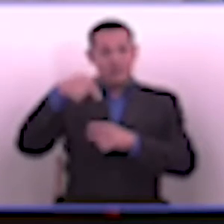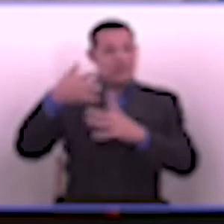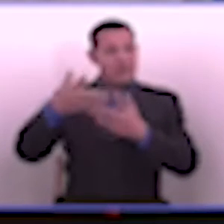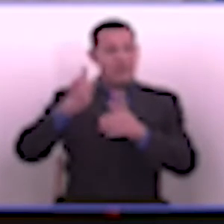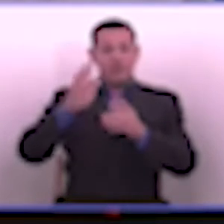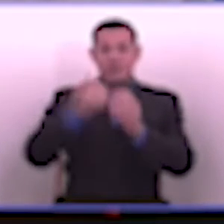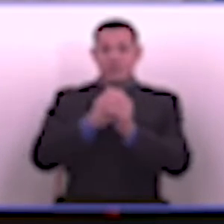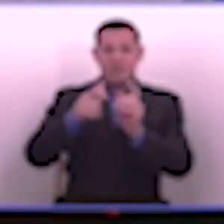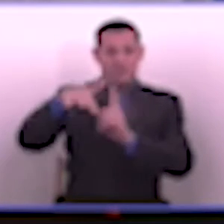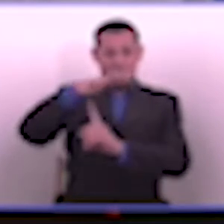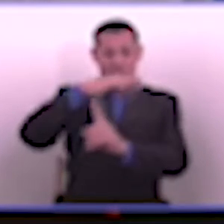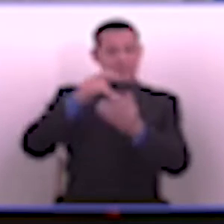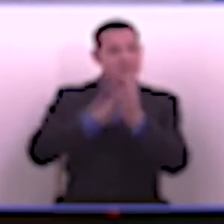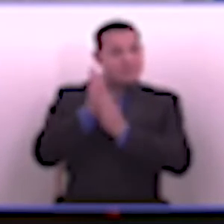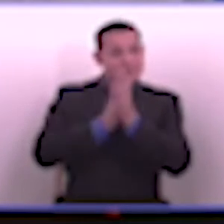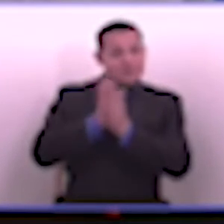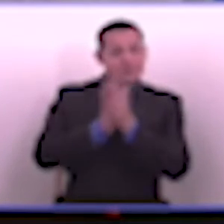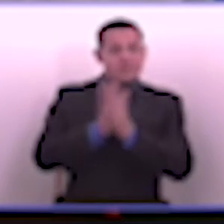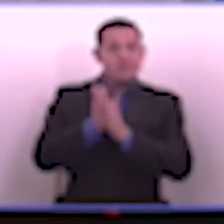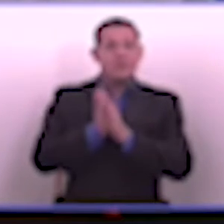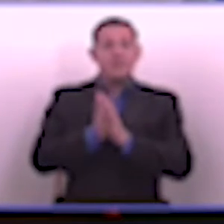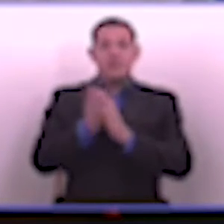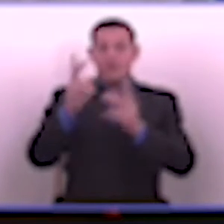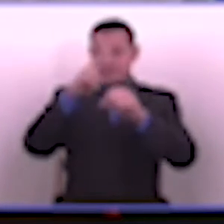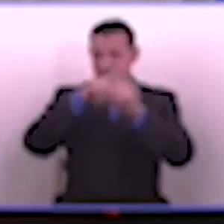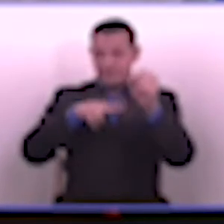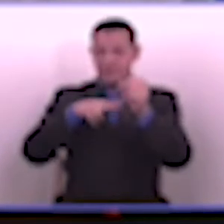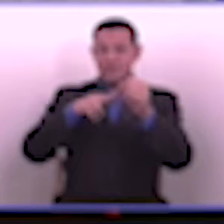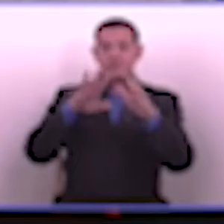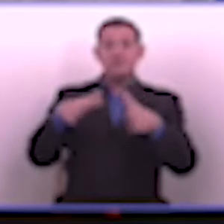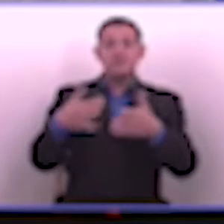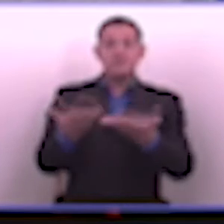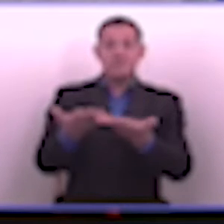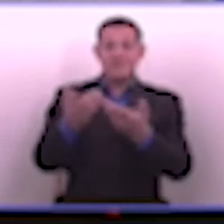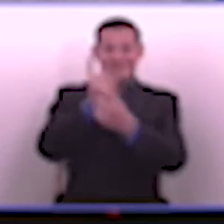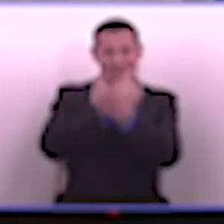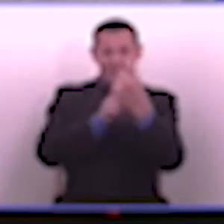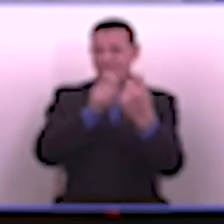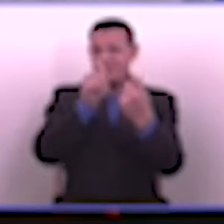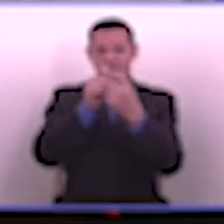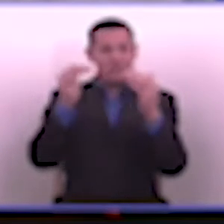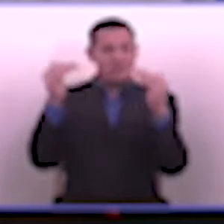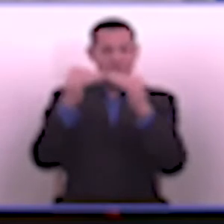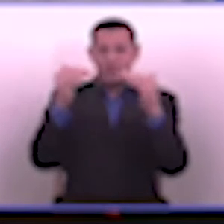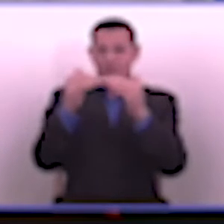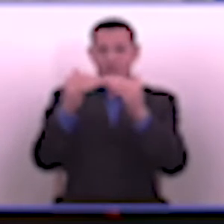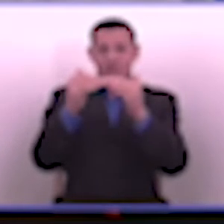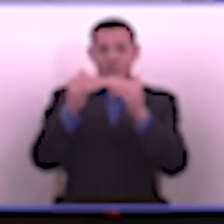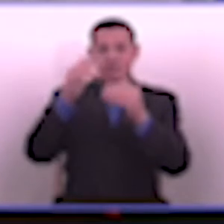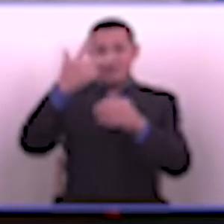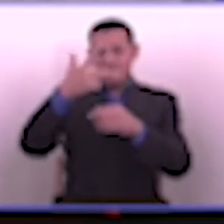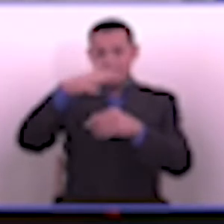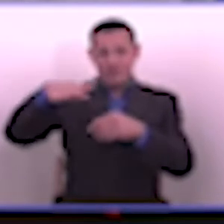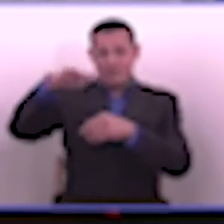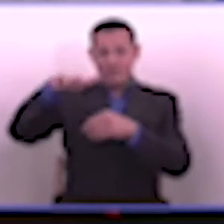una situación bien interesante los precios son exactamente igual para las tres zonas del